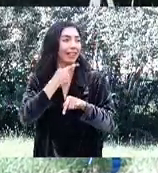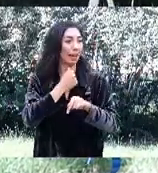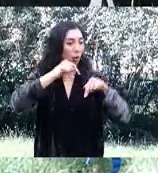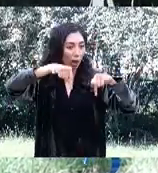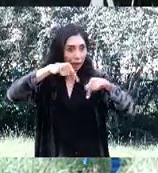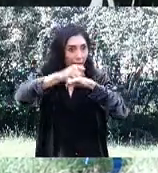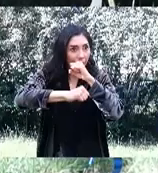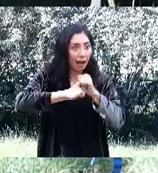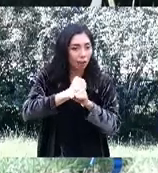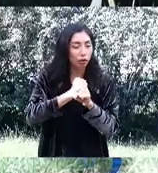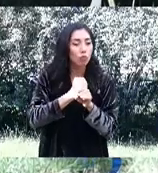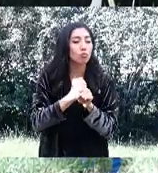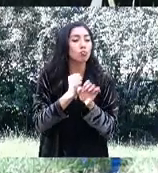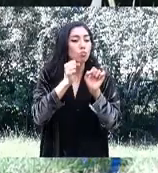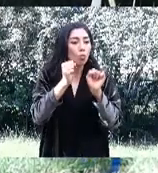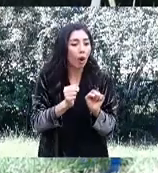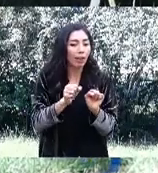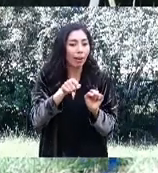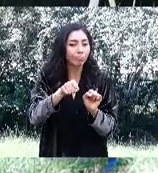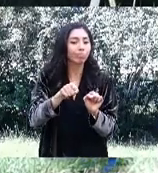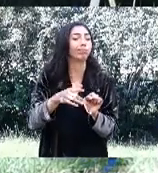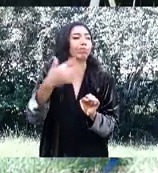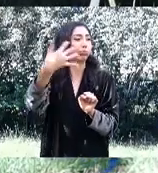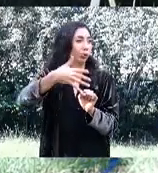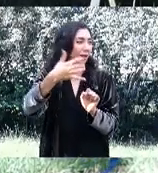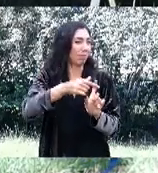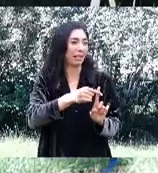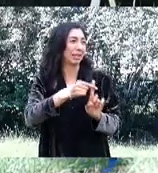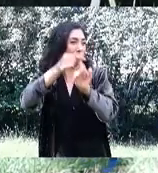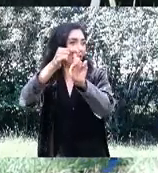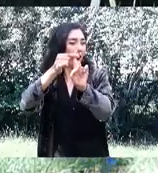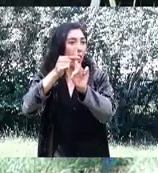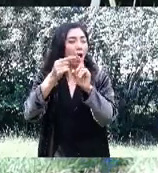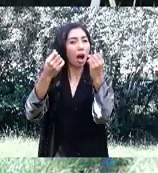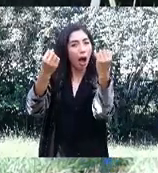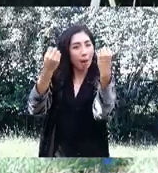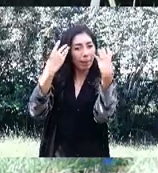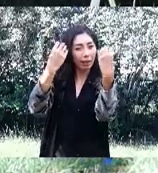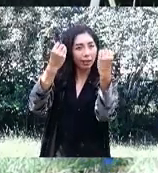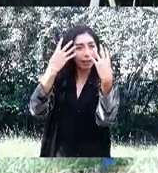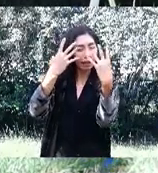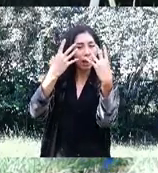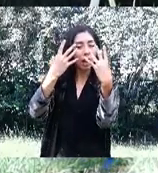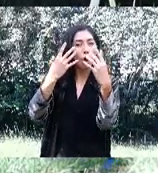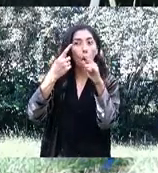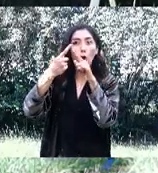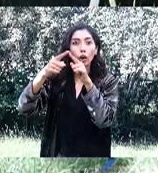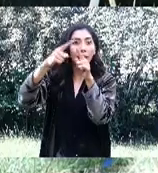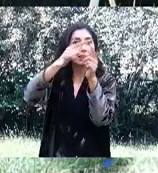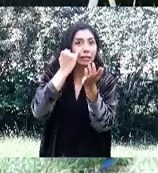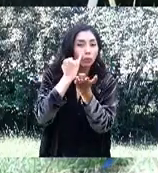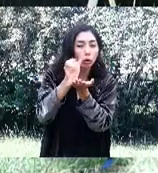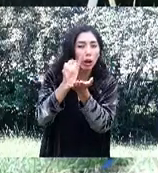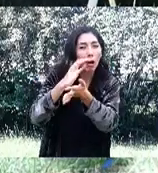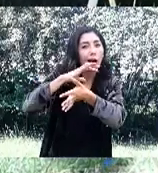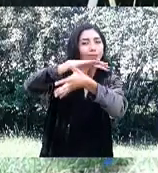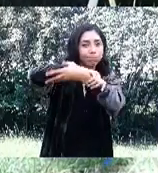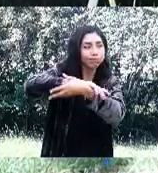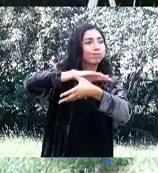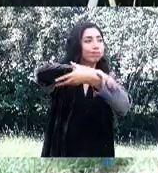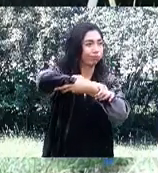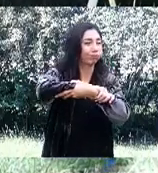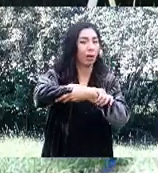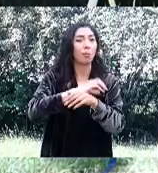año pueda ser protagonista no como aprender a generar entrelazamientos con otras instituciones para que